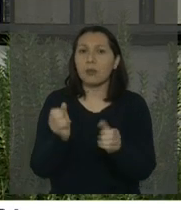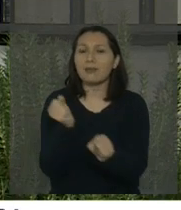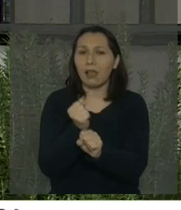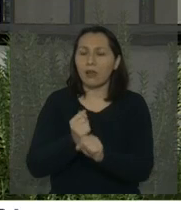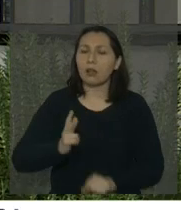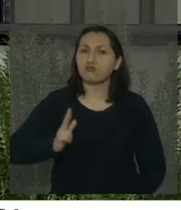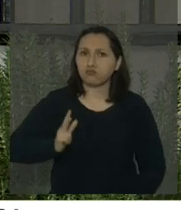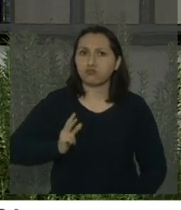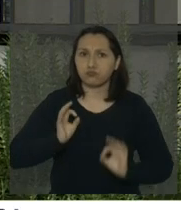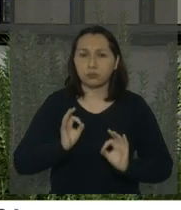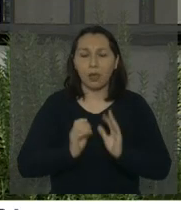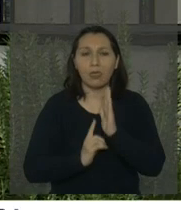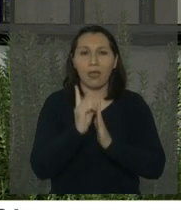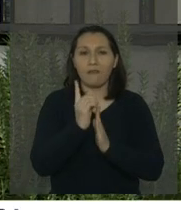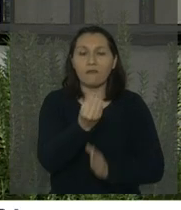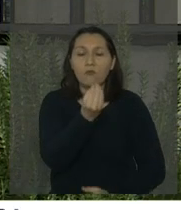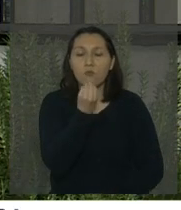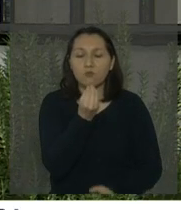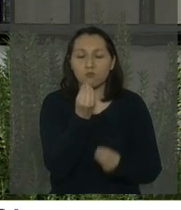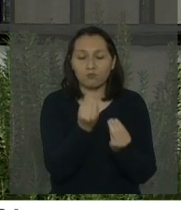decente y al desarrollo de un buen vivir.